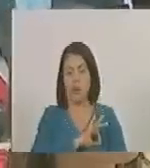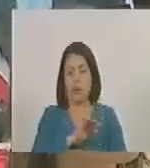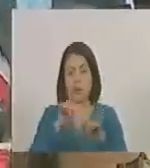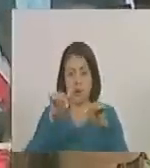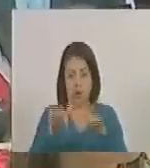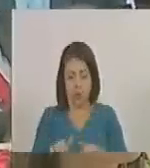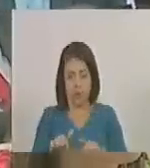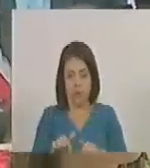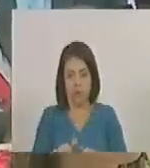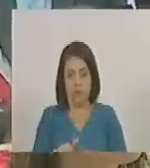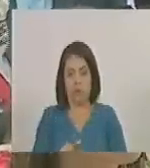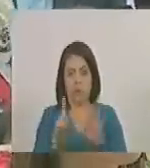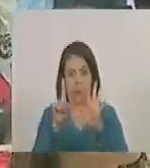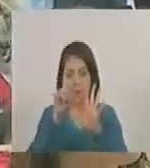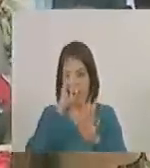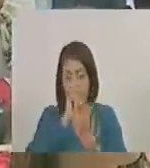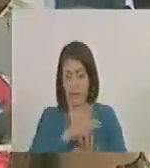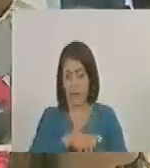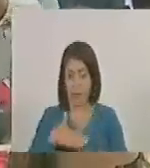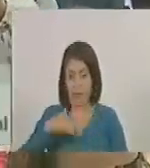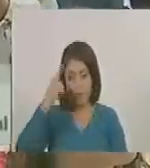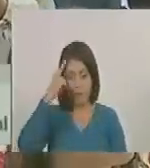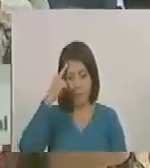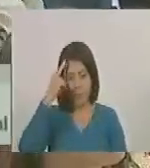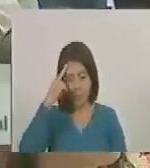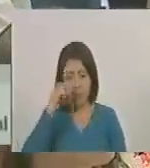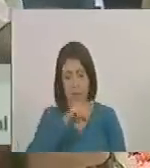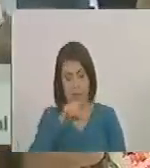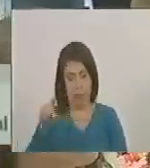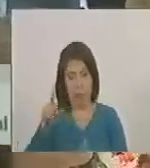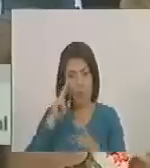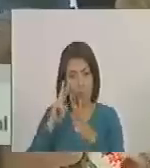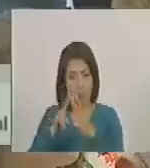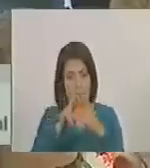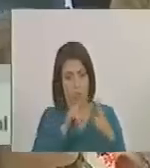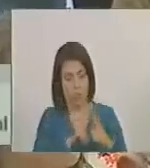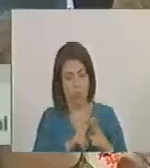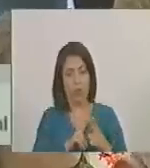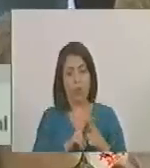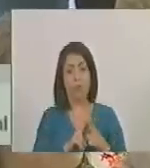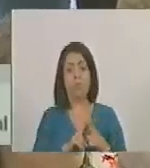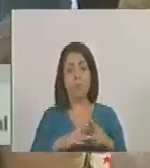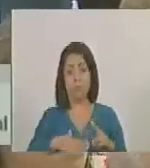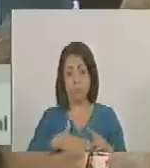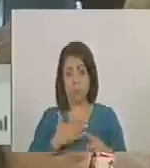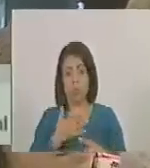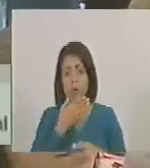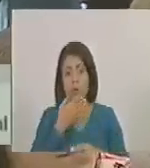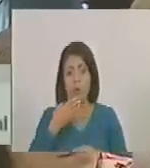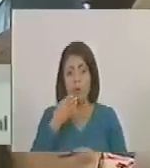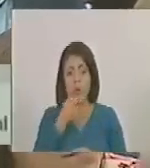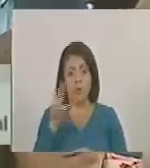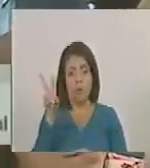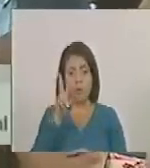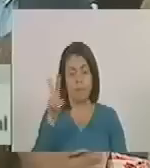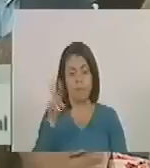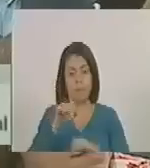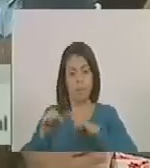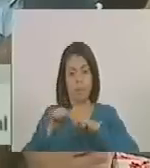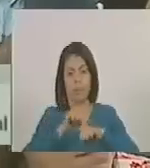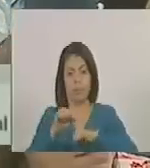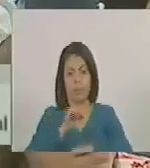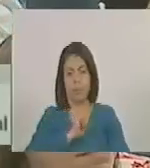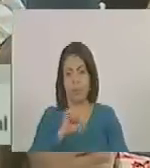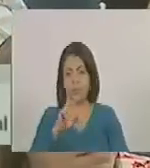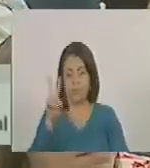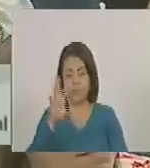estos 6 años quiero reconocer también la capacidad que tuvo la juventud venezolana a través del movimiento